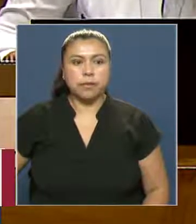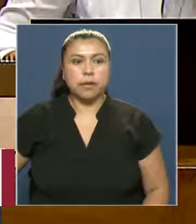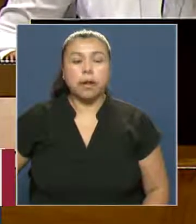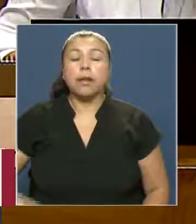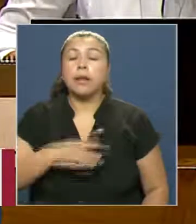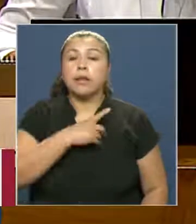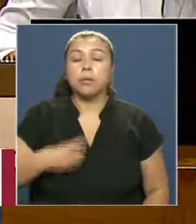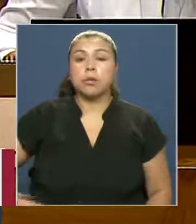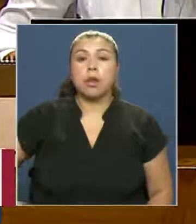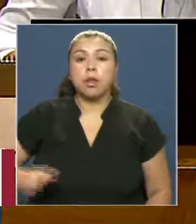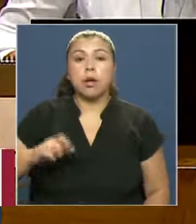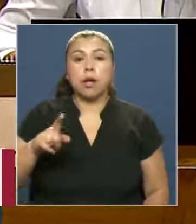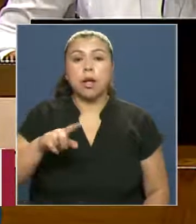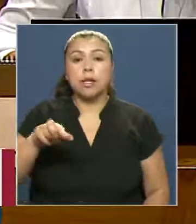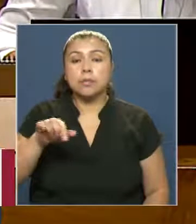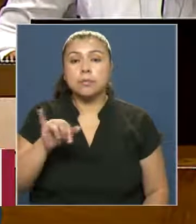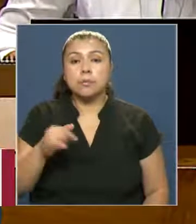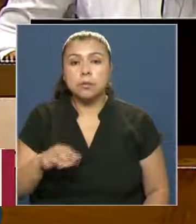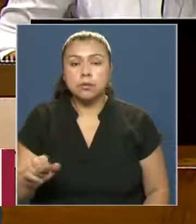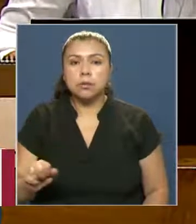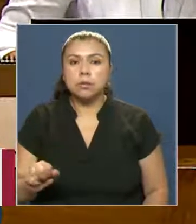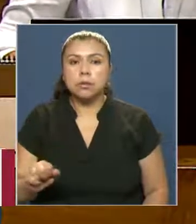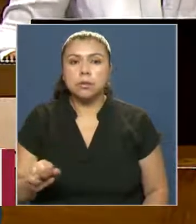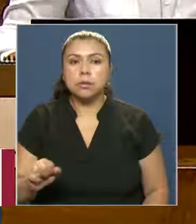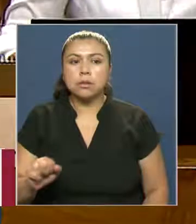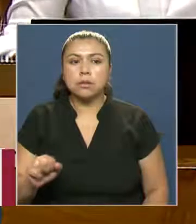Diputado Espinosa, don Fidel.